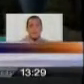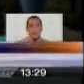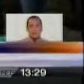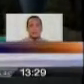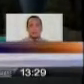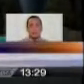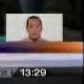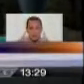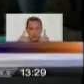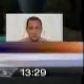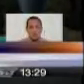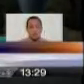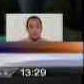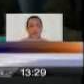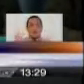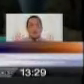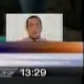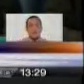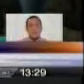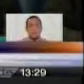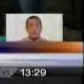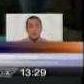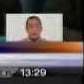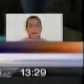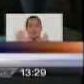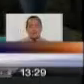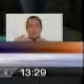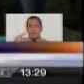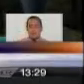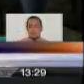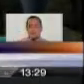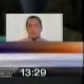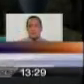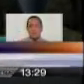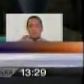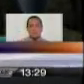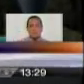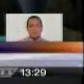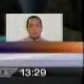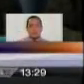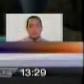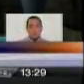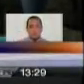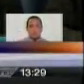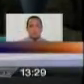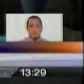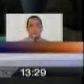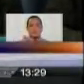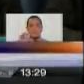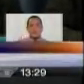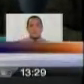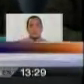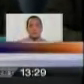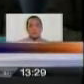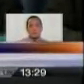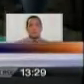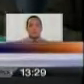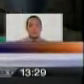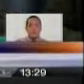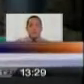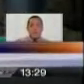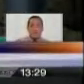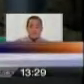tuvo un objetivo que es y será el de defender a los comandos de Chavín de Huántar.